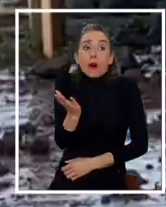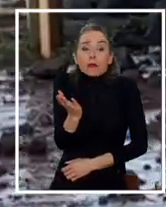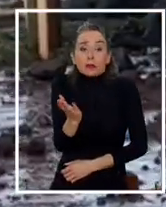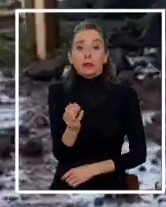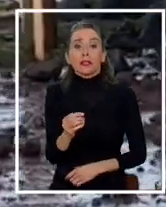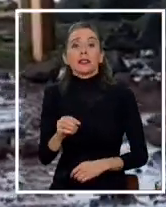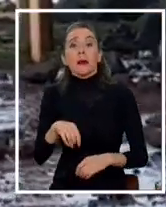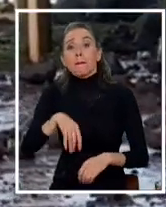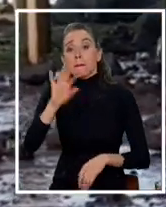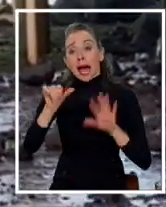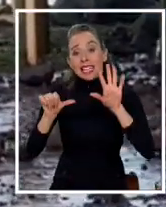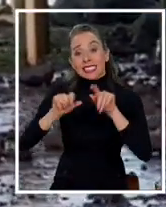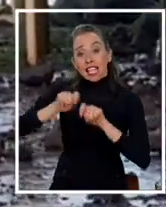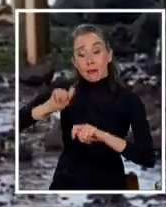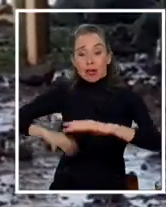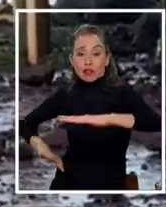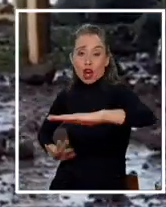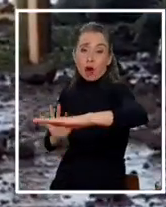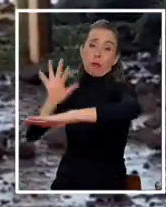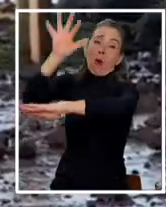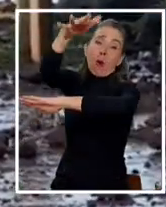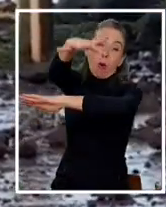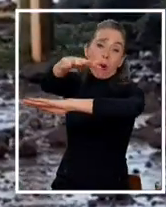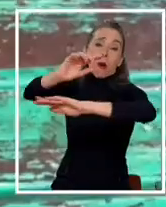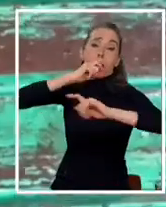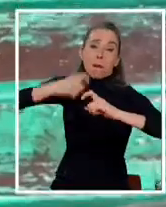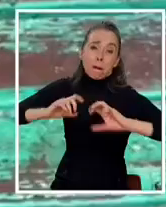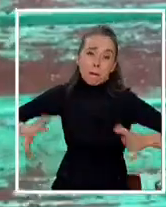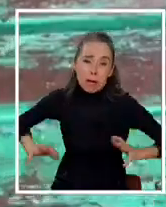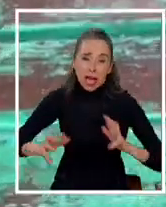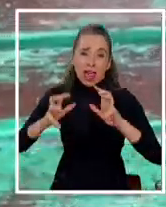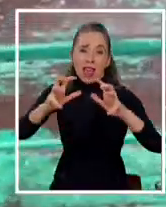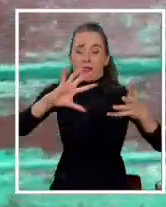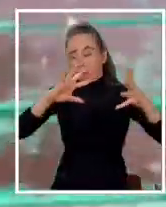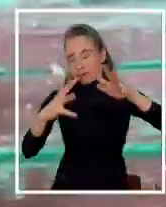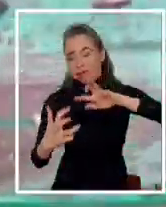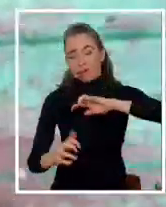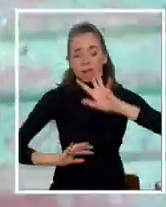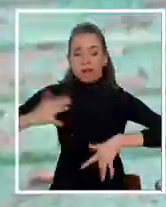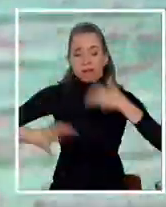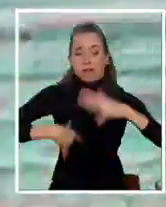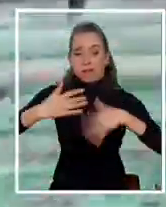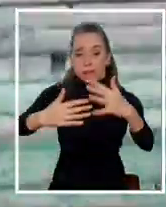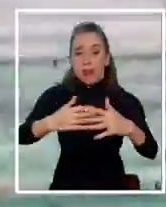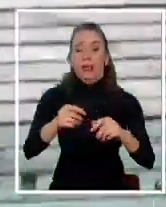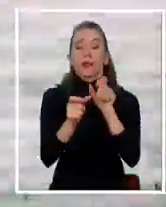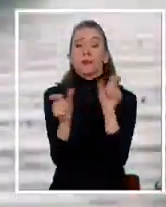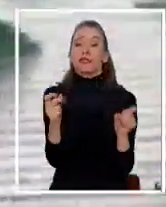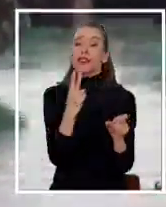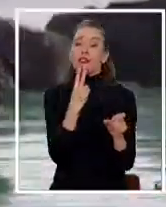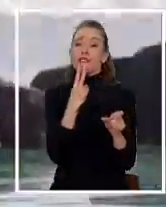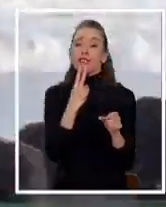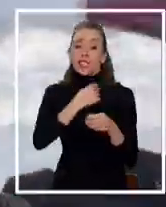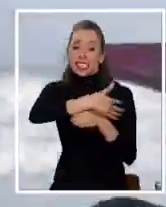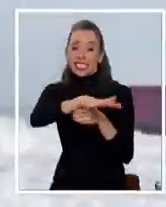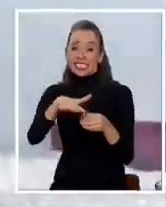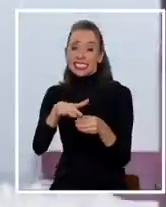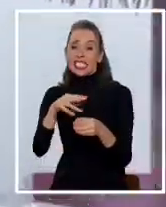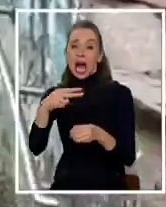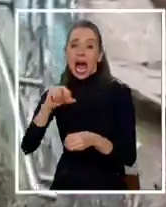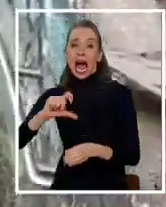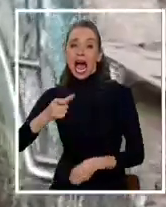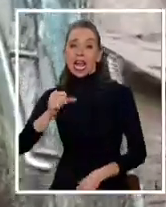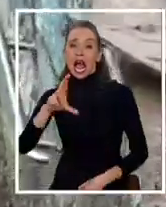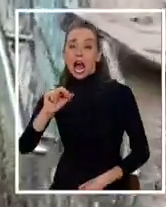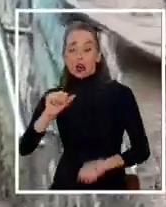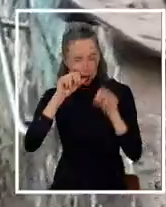Con altura de más de 6 metros, el agua arrastró rocas y escombros. Así fue el despertar de los habitantes de Hangaroa.